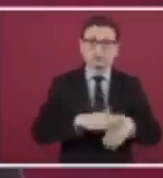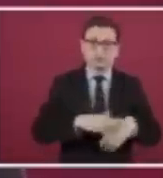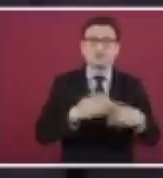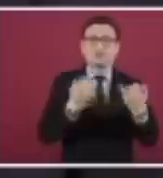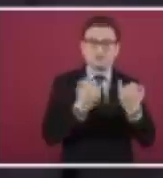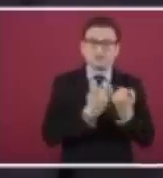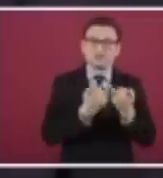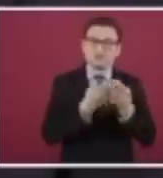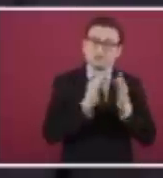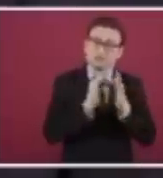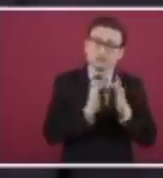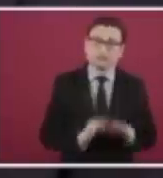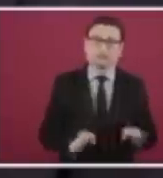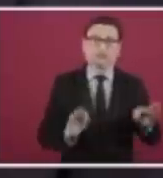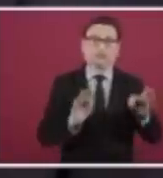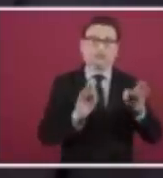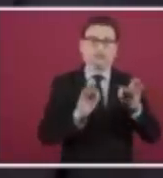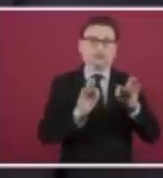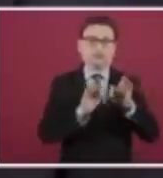o destacar.